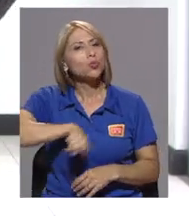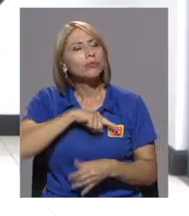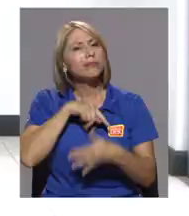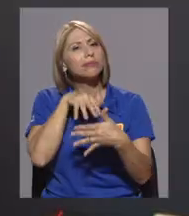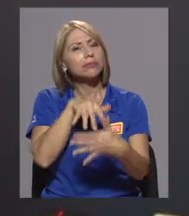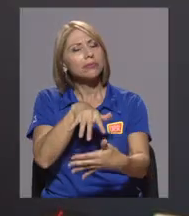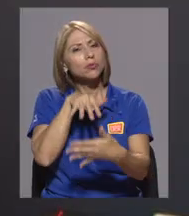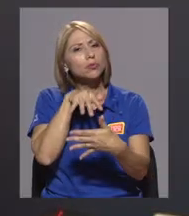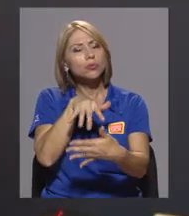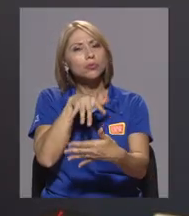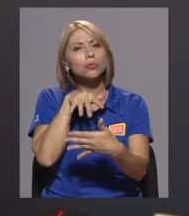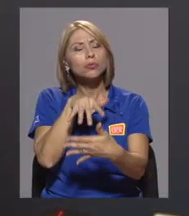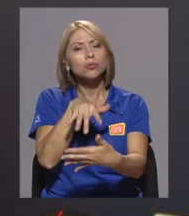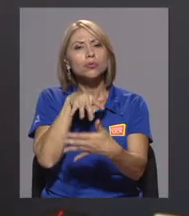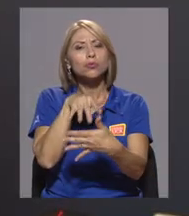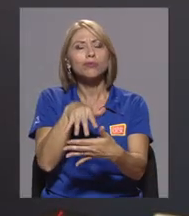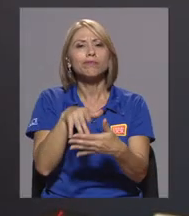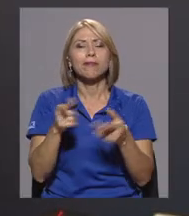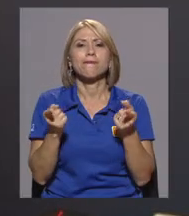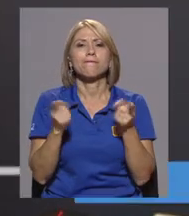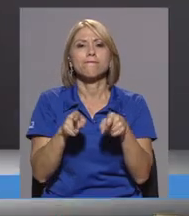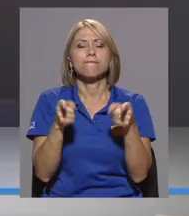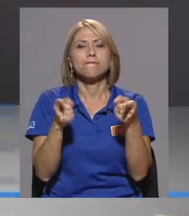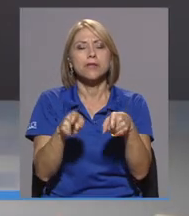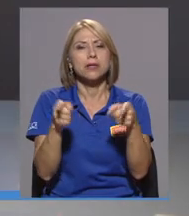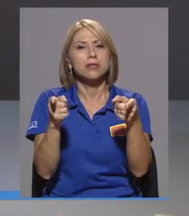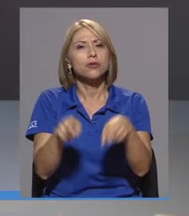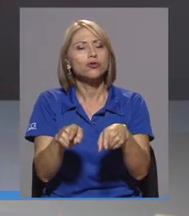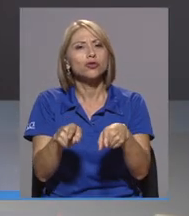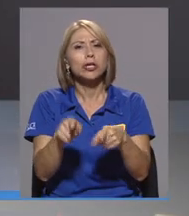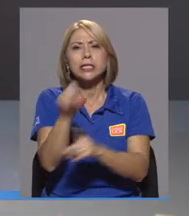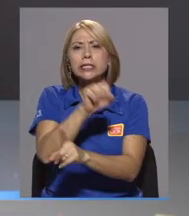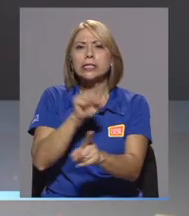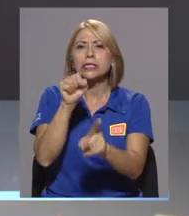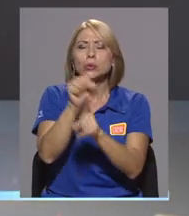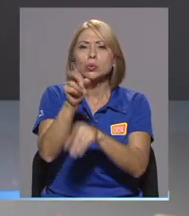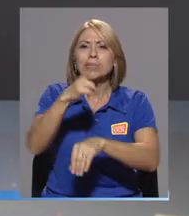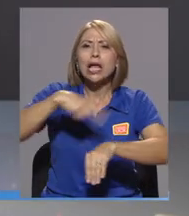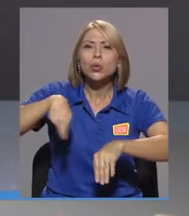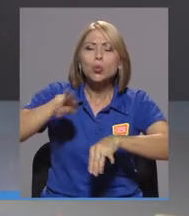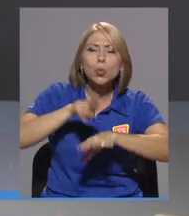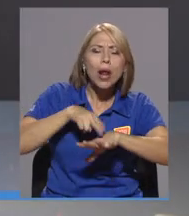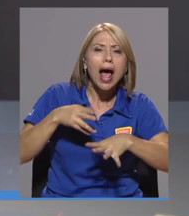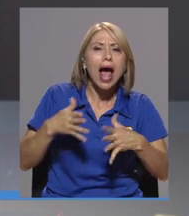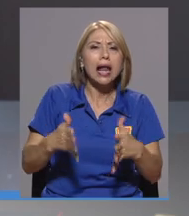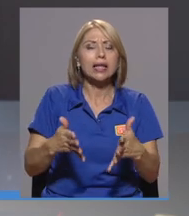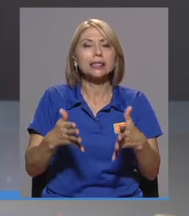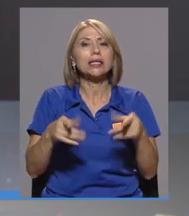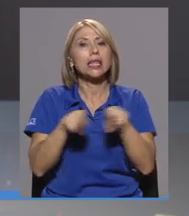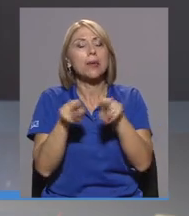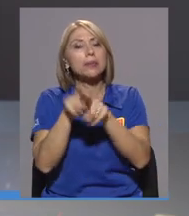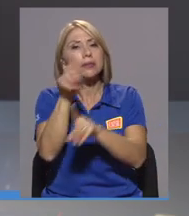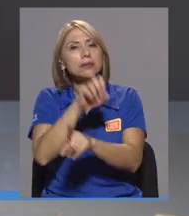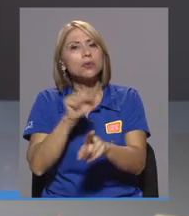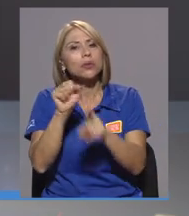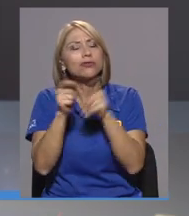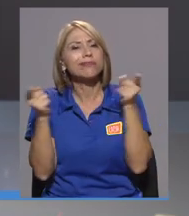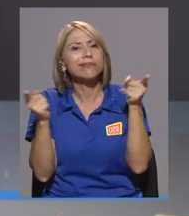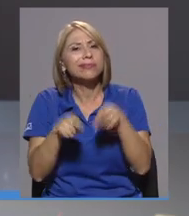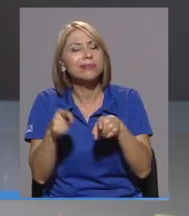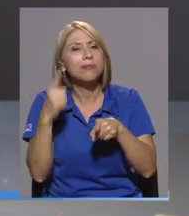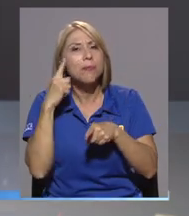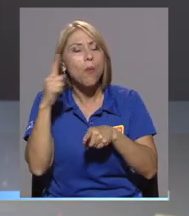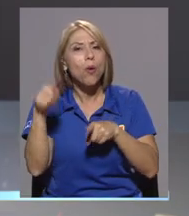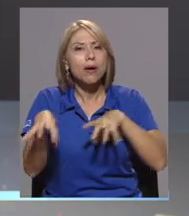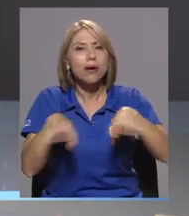Hemos estudiado los efectos de fenómenos naturales y fenómenos causados por